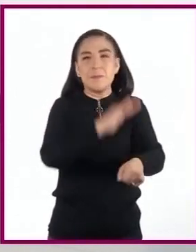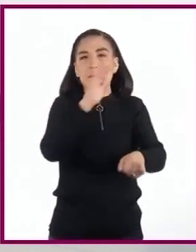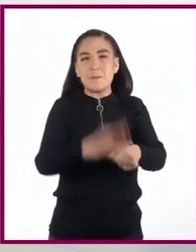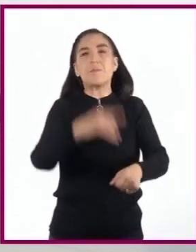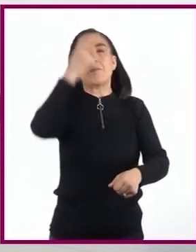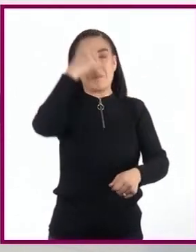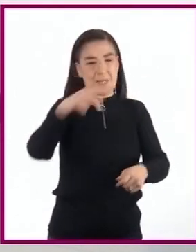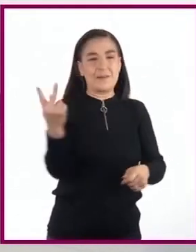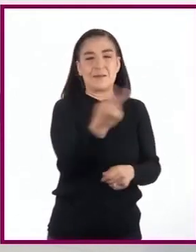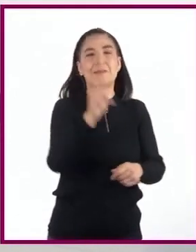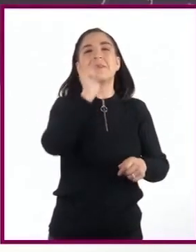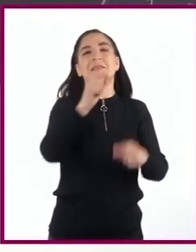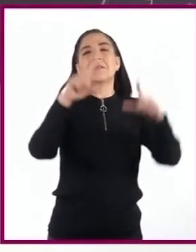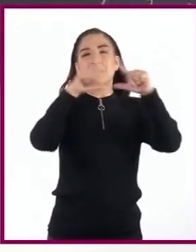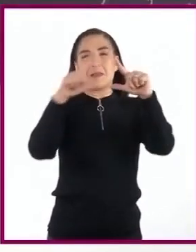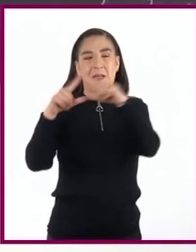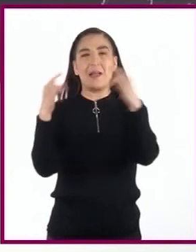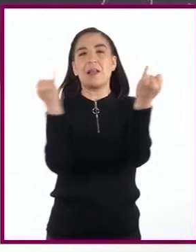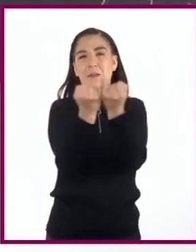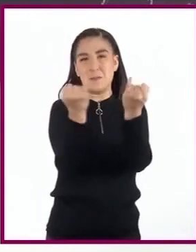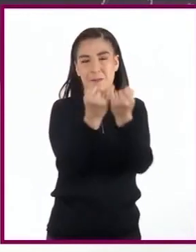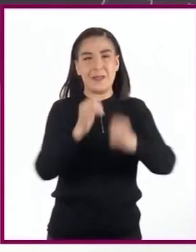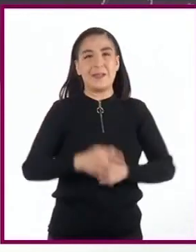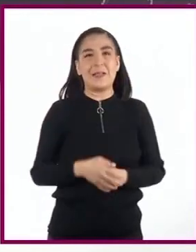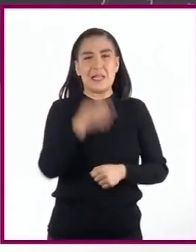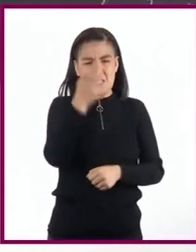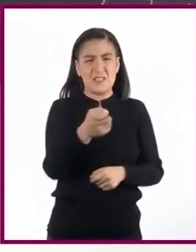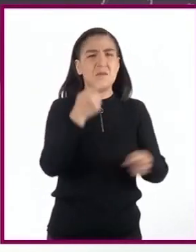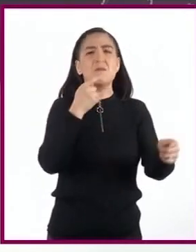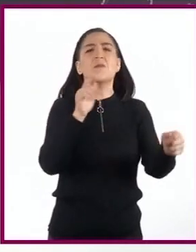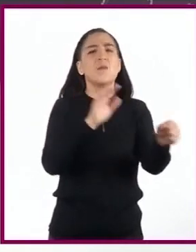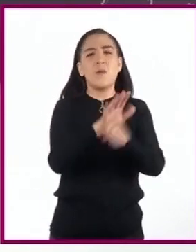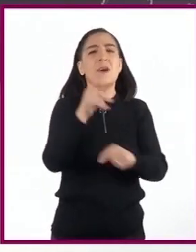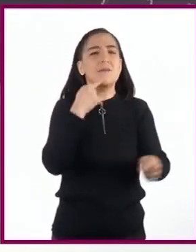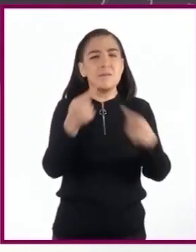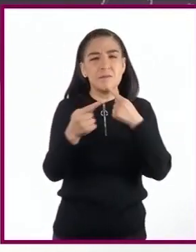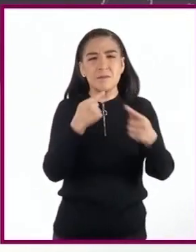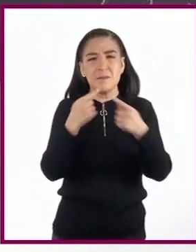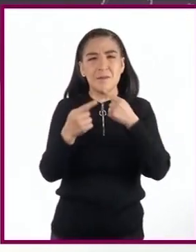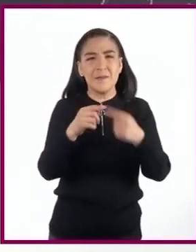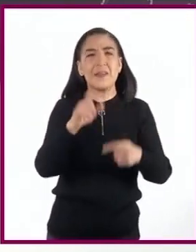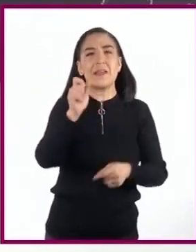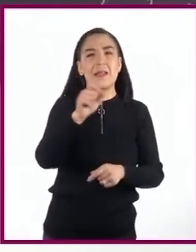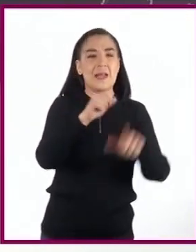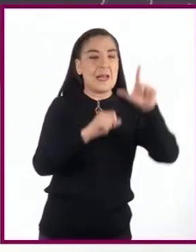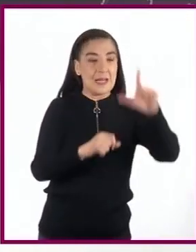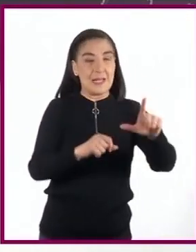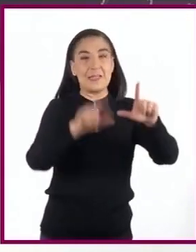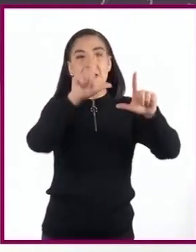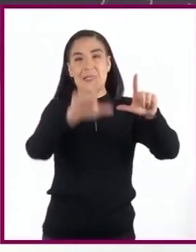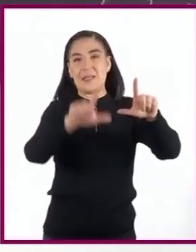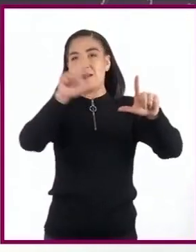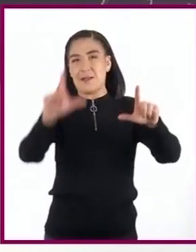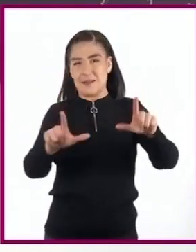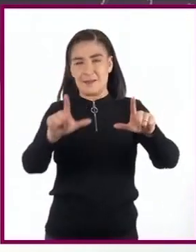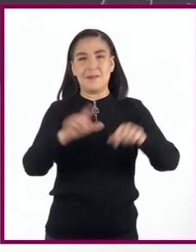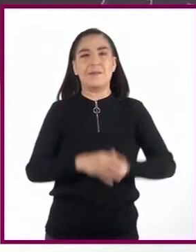ser congruentes entre sí. Estos criterios son criterio